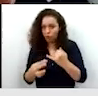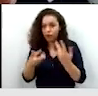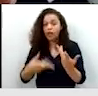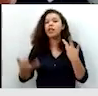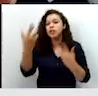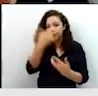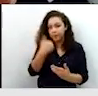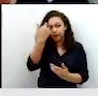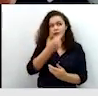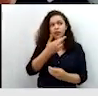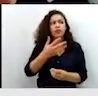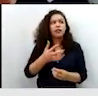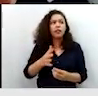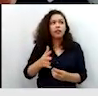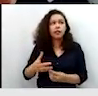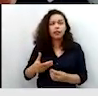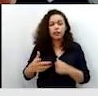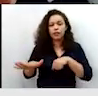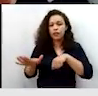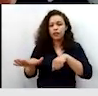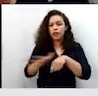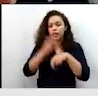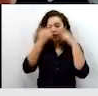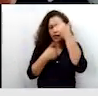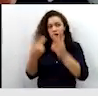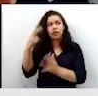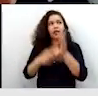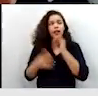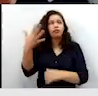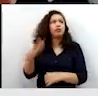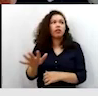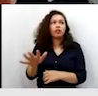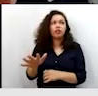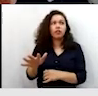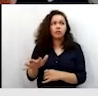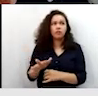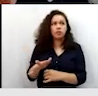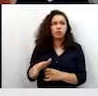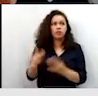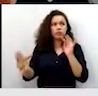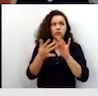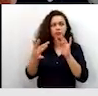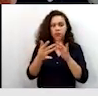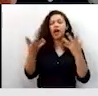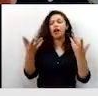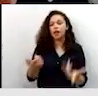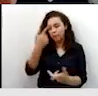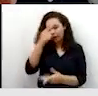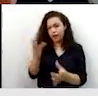consideración porque la revisión del 2010 tuvo modificaciones referente a las